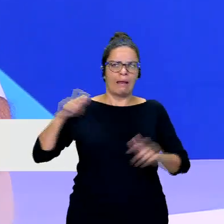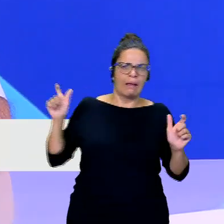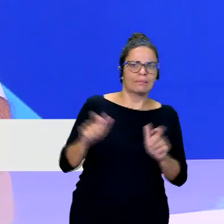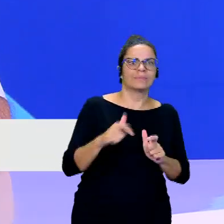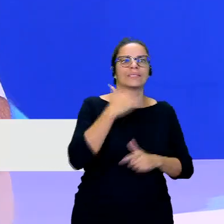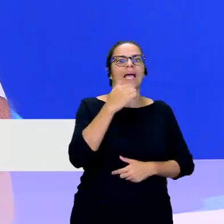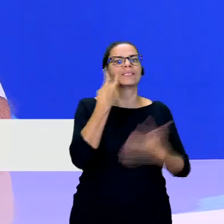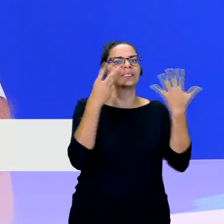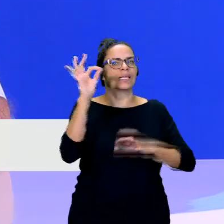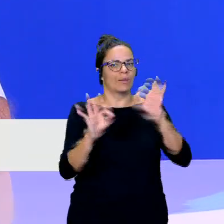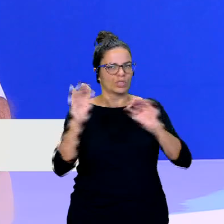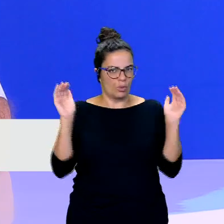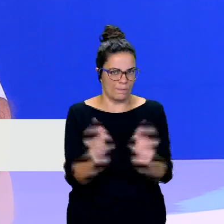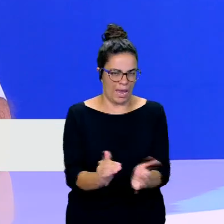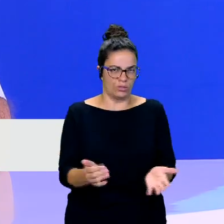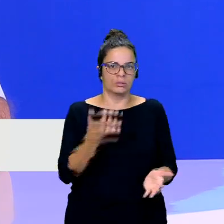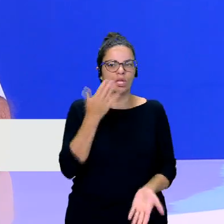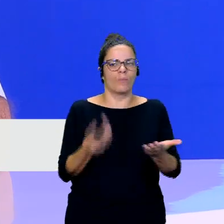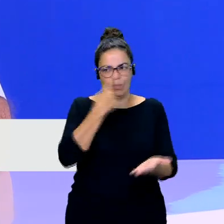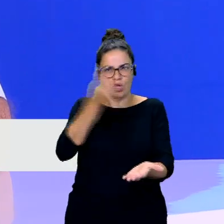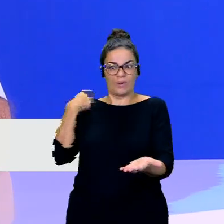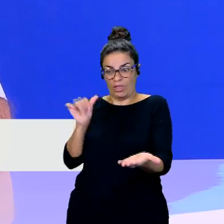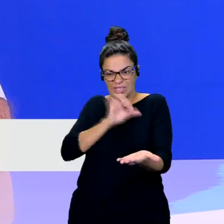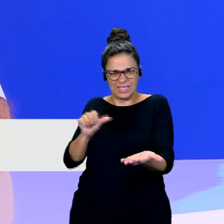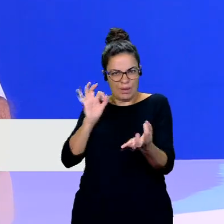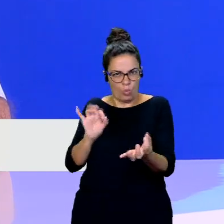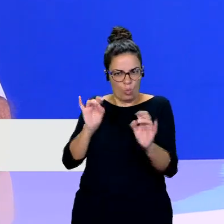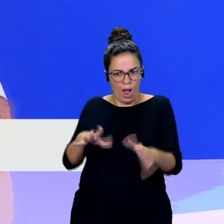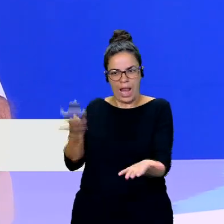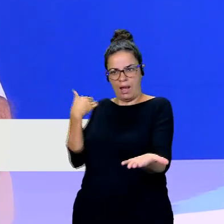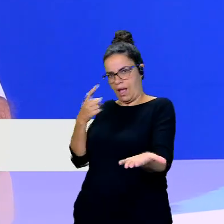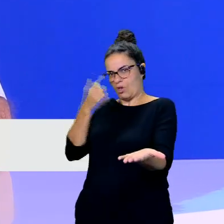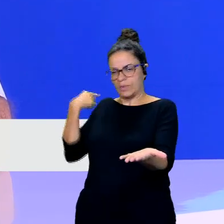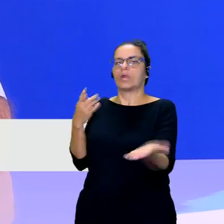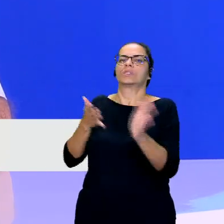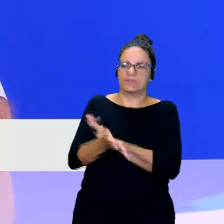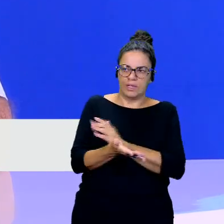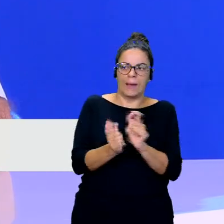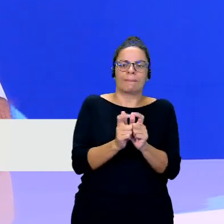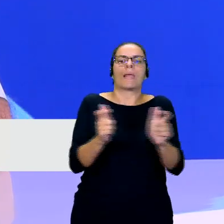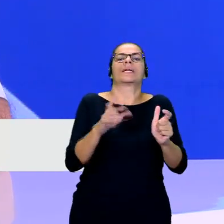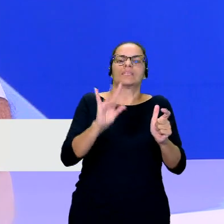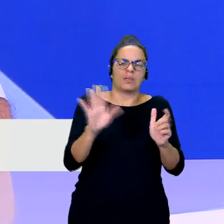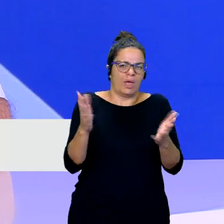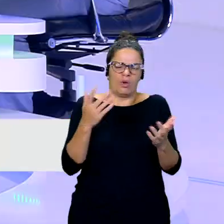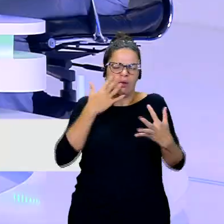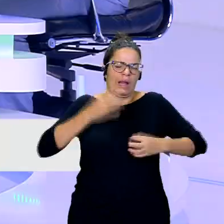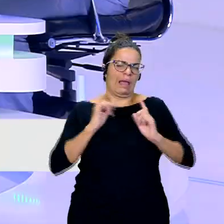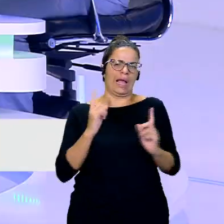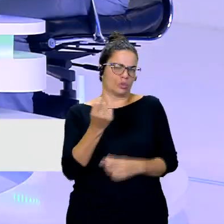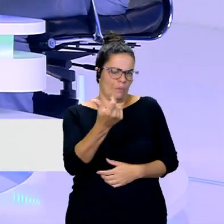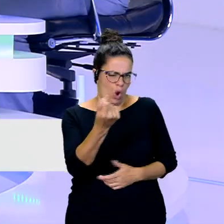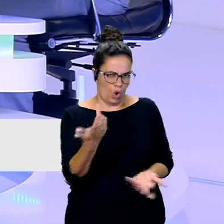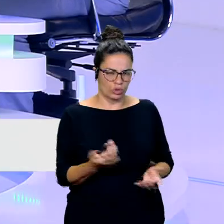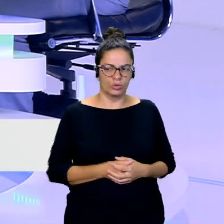un 70% con relación a esta misma semana del año anterior. Es decir, que es un aumento, pero dentro de una frecuencia muy baja de casos. Eso sí, llega